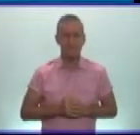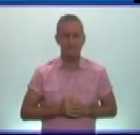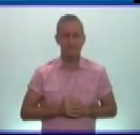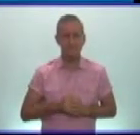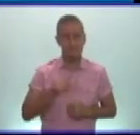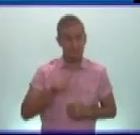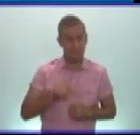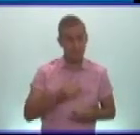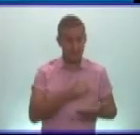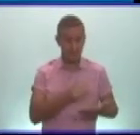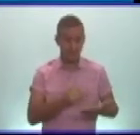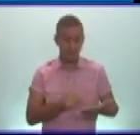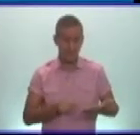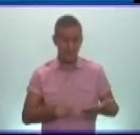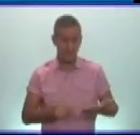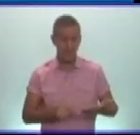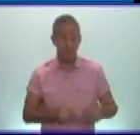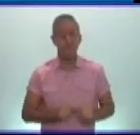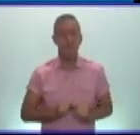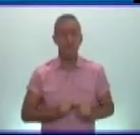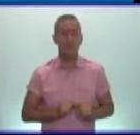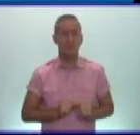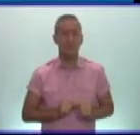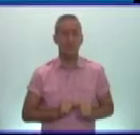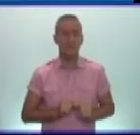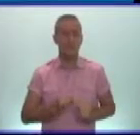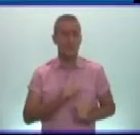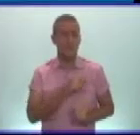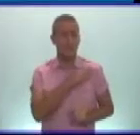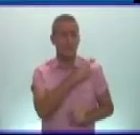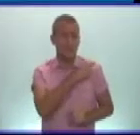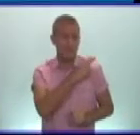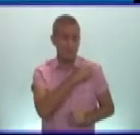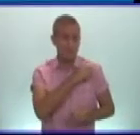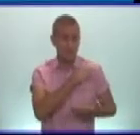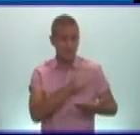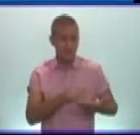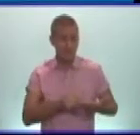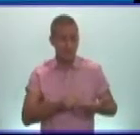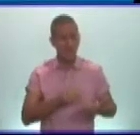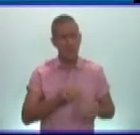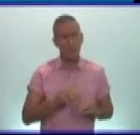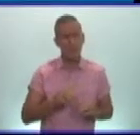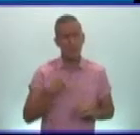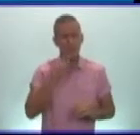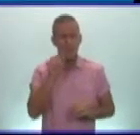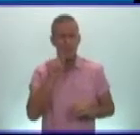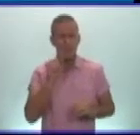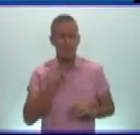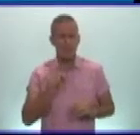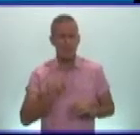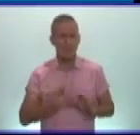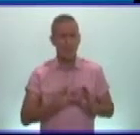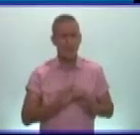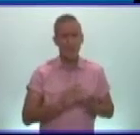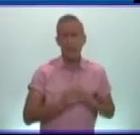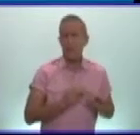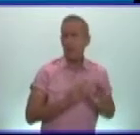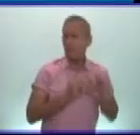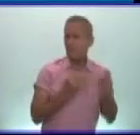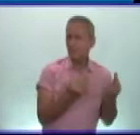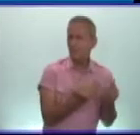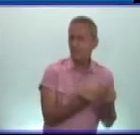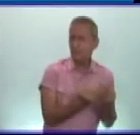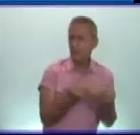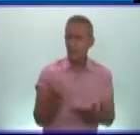Esta carta escrita por el comandante Daniel a su hija, ¿es una carta familiar o una carta oficial? Eso lo van a comentar en